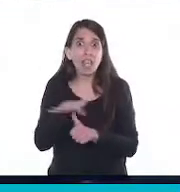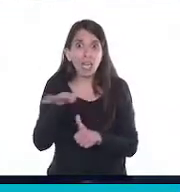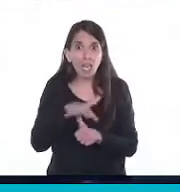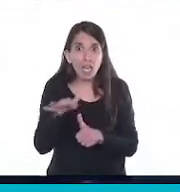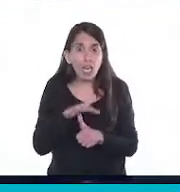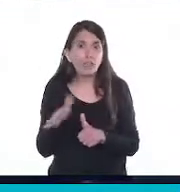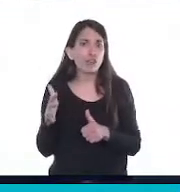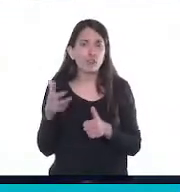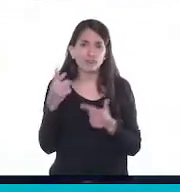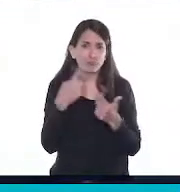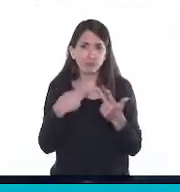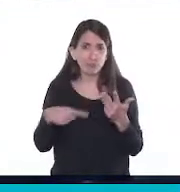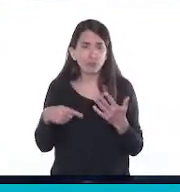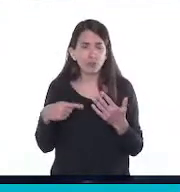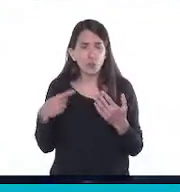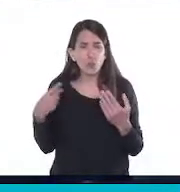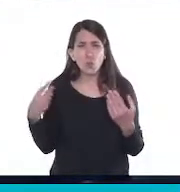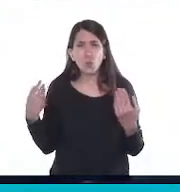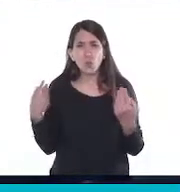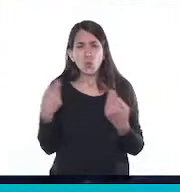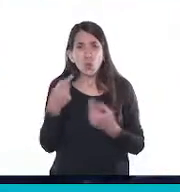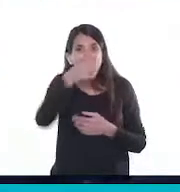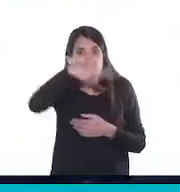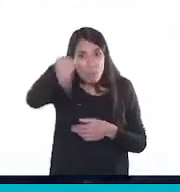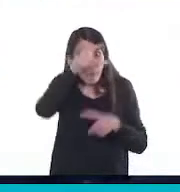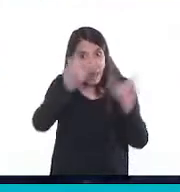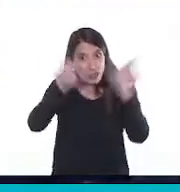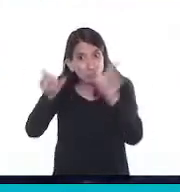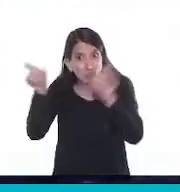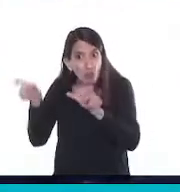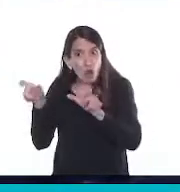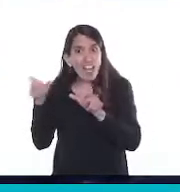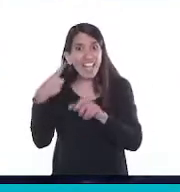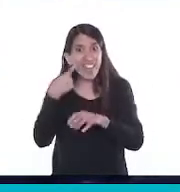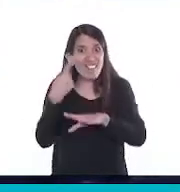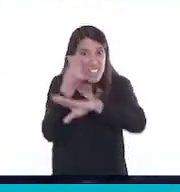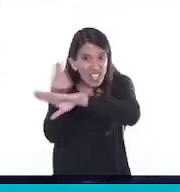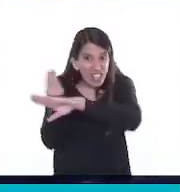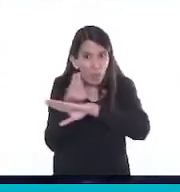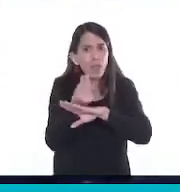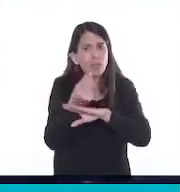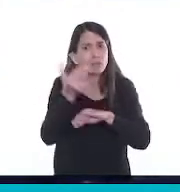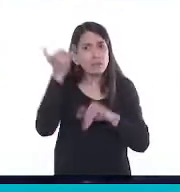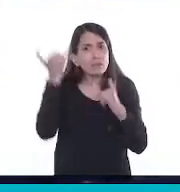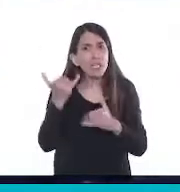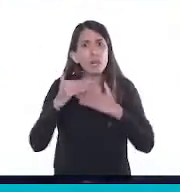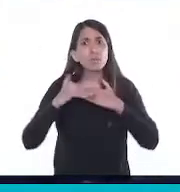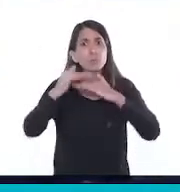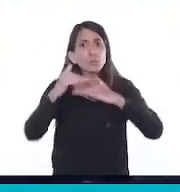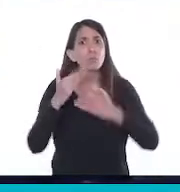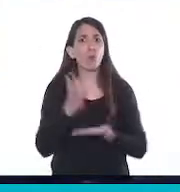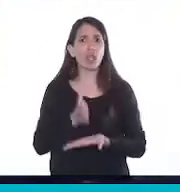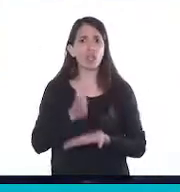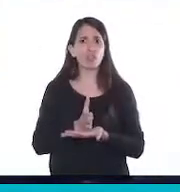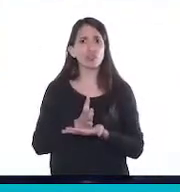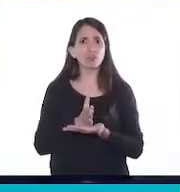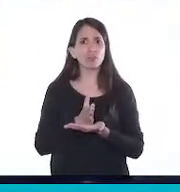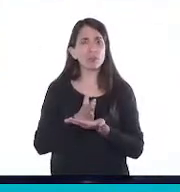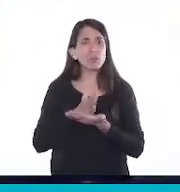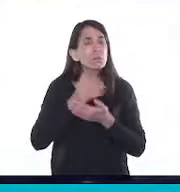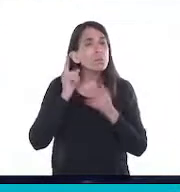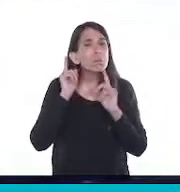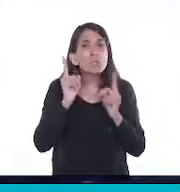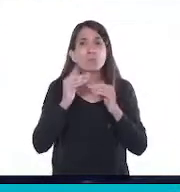y que tienen tantos derechos los ciudadanos que viven en la ruralidad y en los pueblos del interior